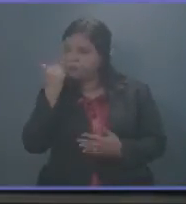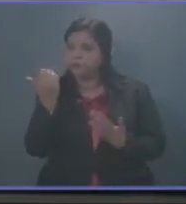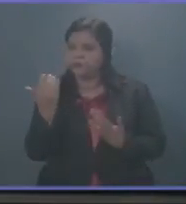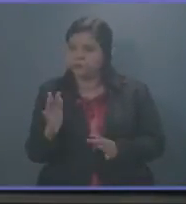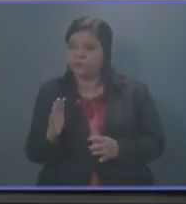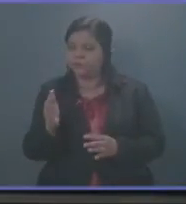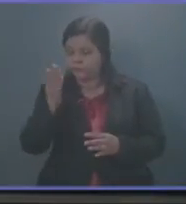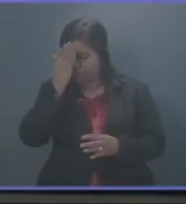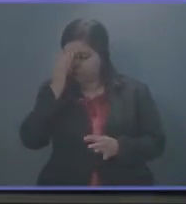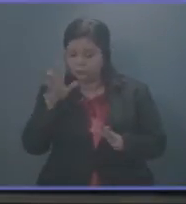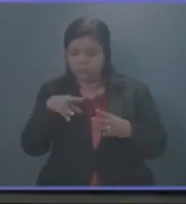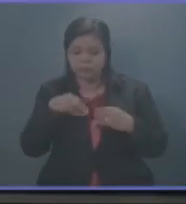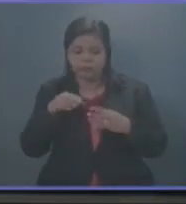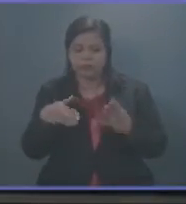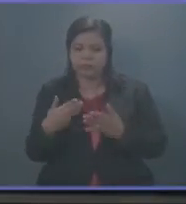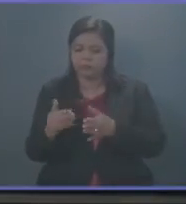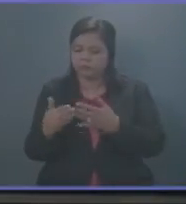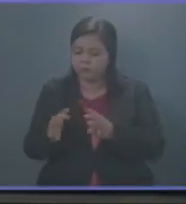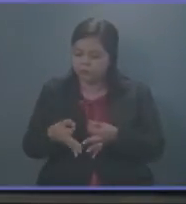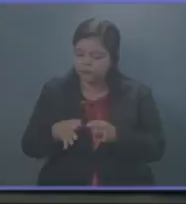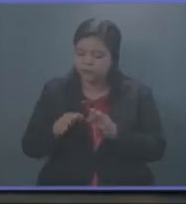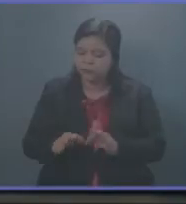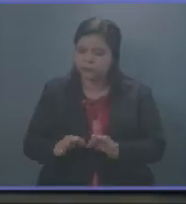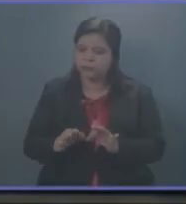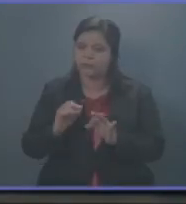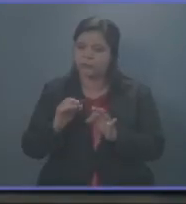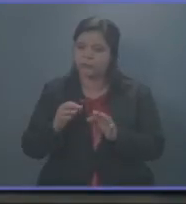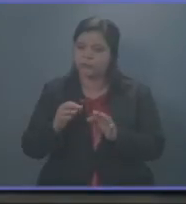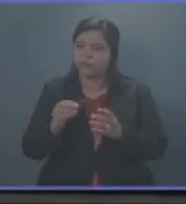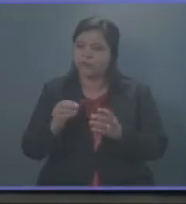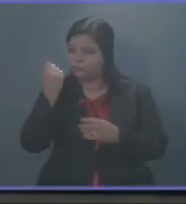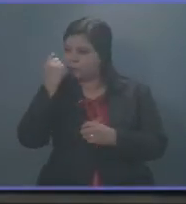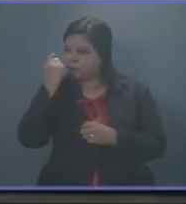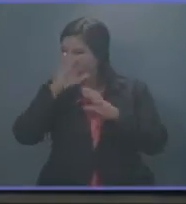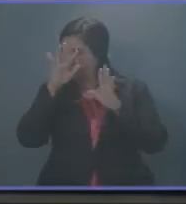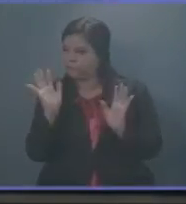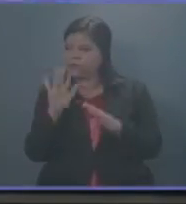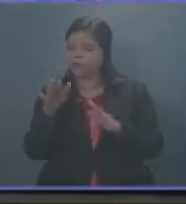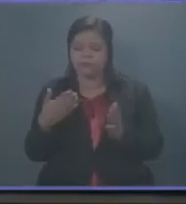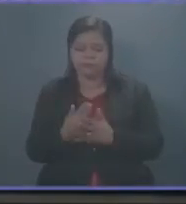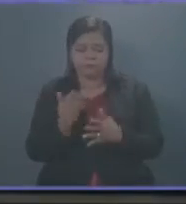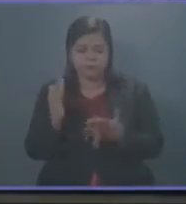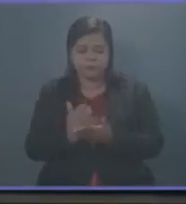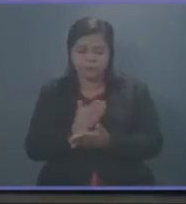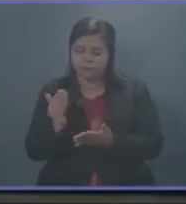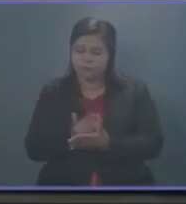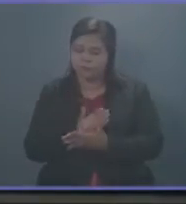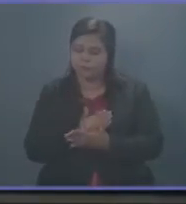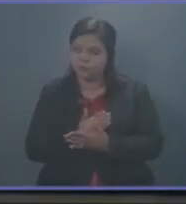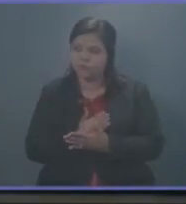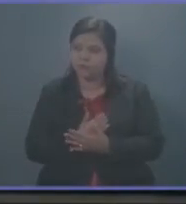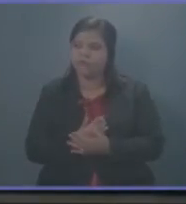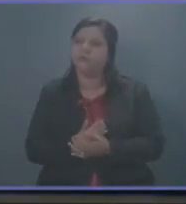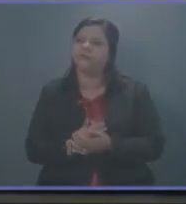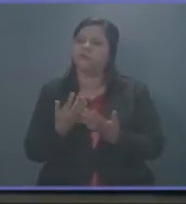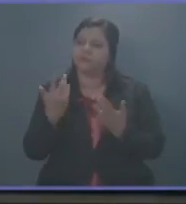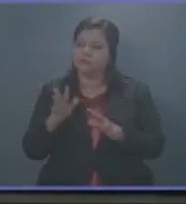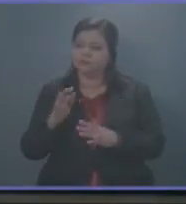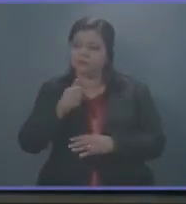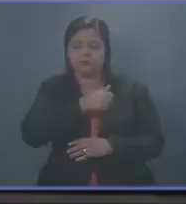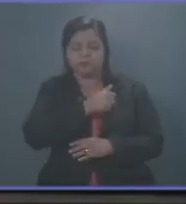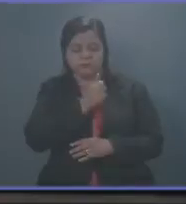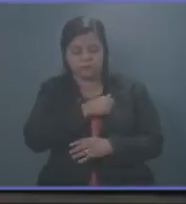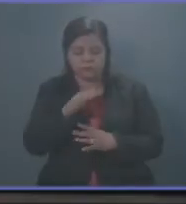el saber que en distintas formas y métodos para su comprensión, hasta asegurar que el estudio adquirió las competencias